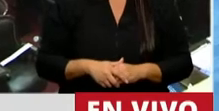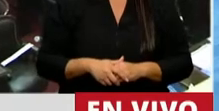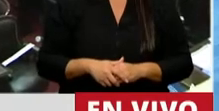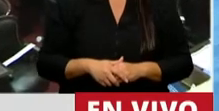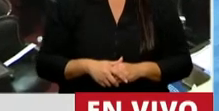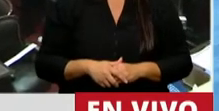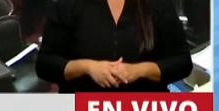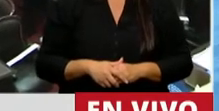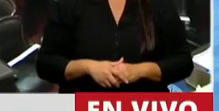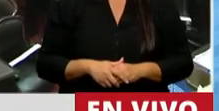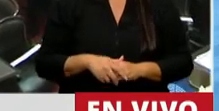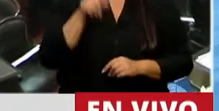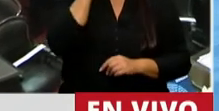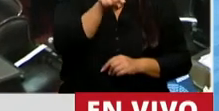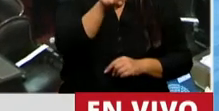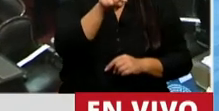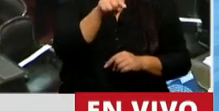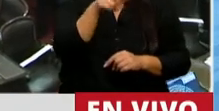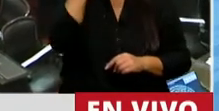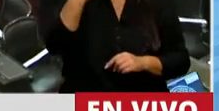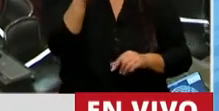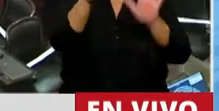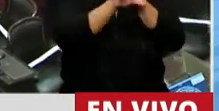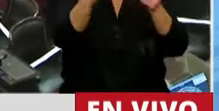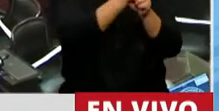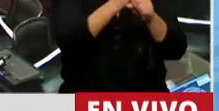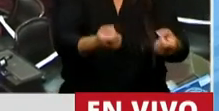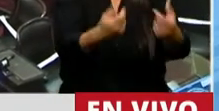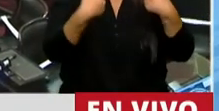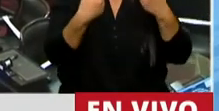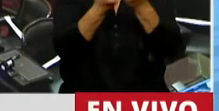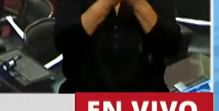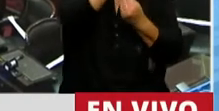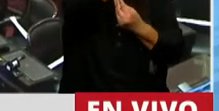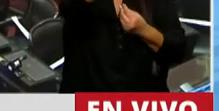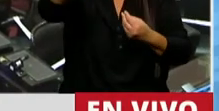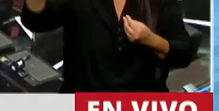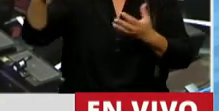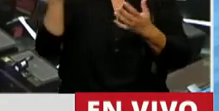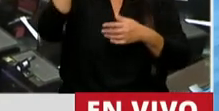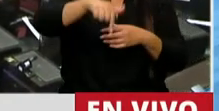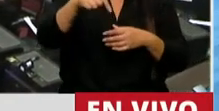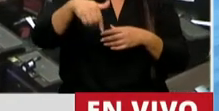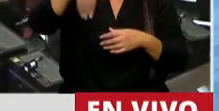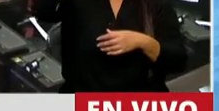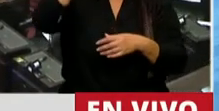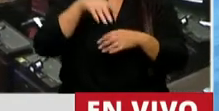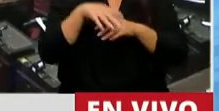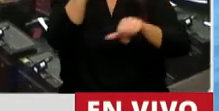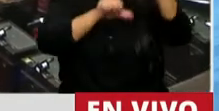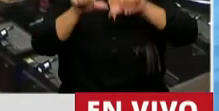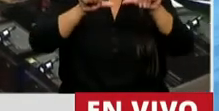Que esto va a permitir que muchísimos organismos de lo que aquí consideramos la función